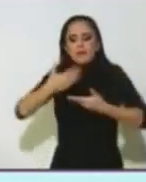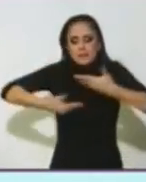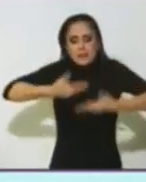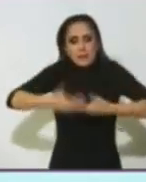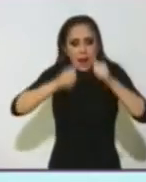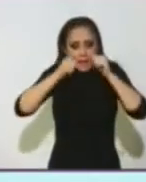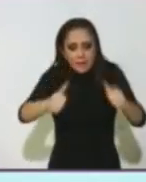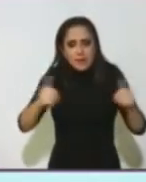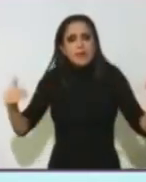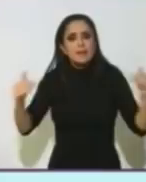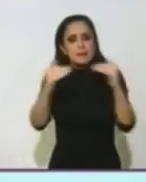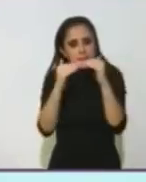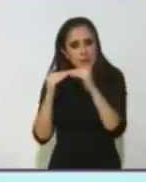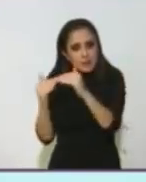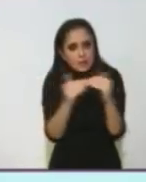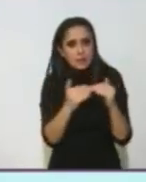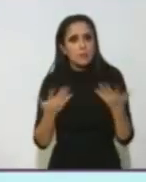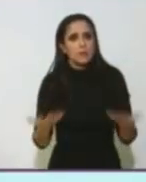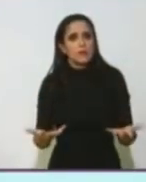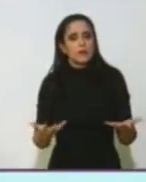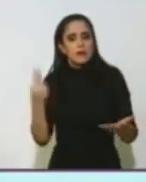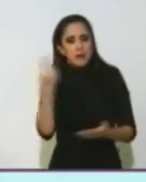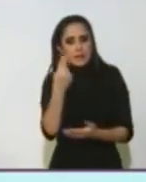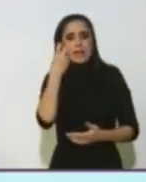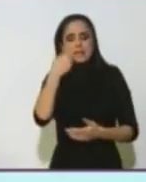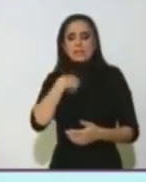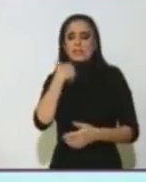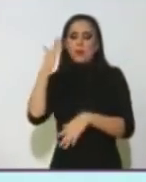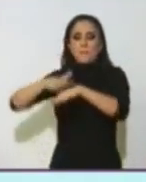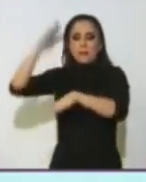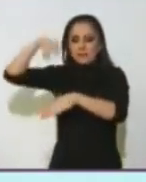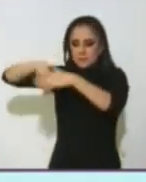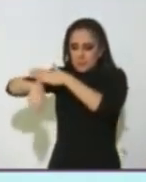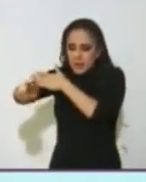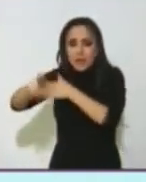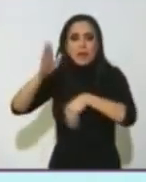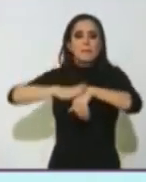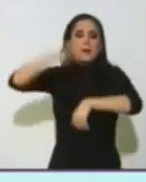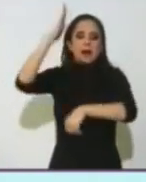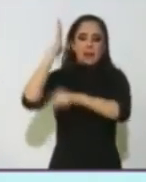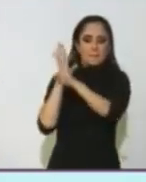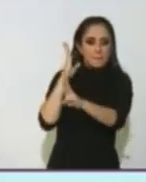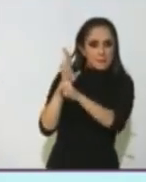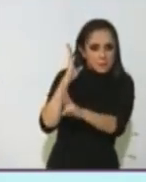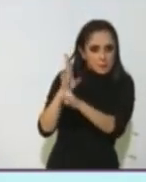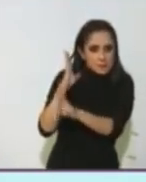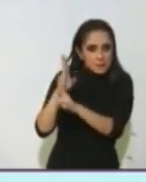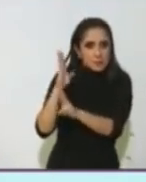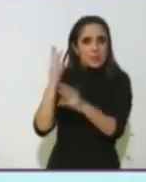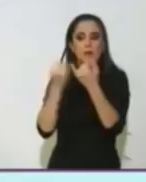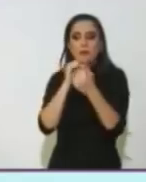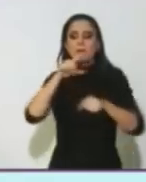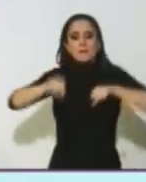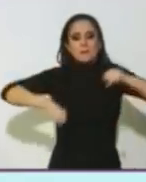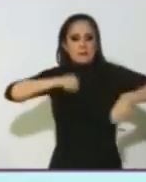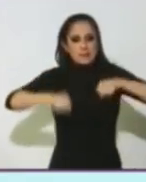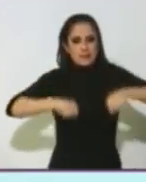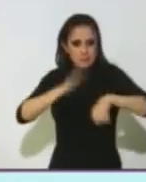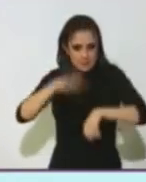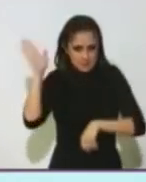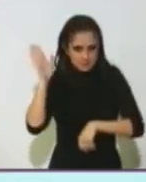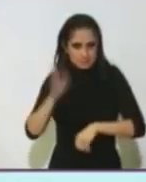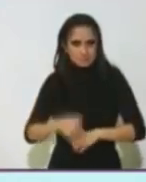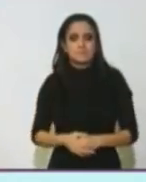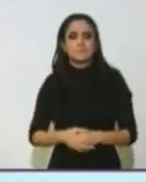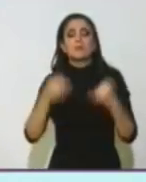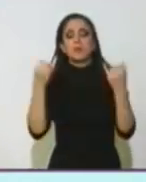por eso vamos a incrementar la red de metro de metrobus y por supuesto también de bicicletas vamos a